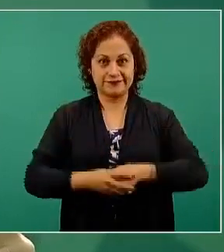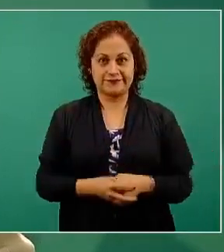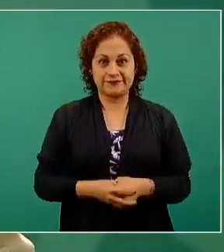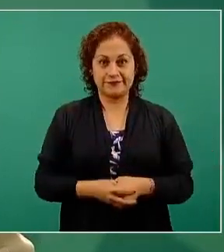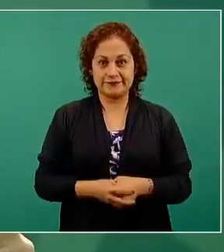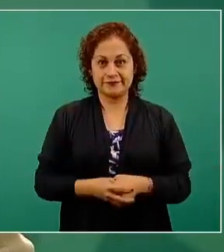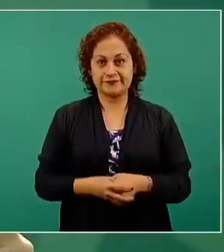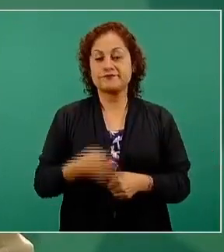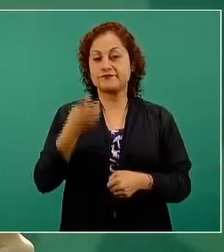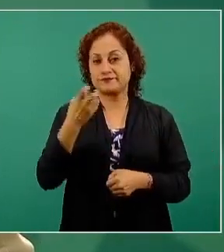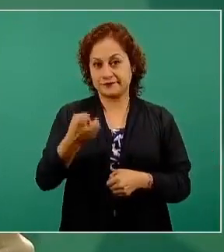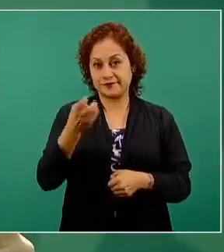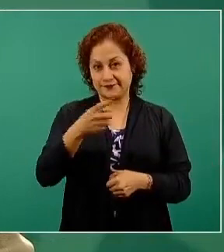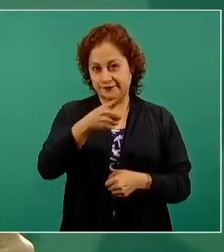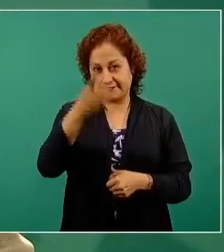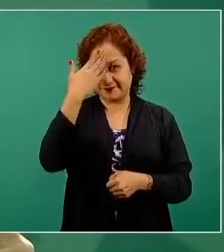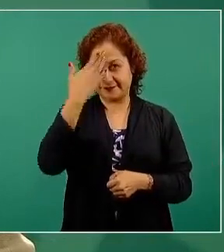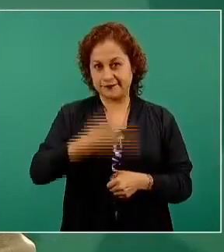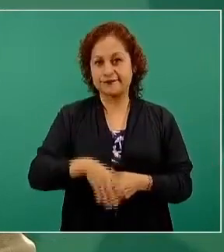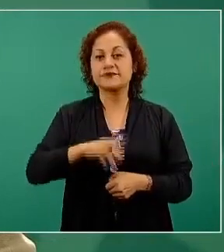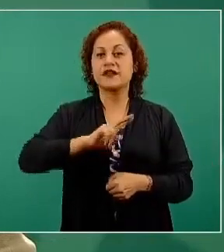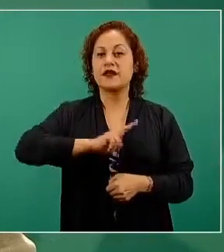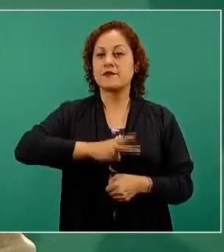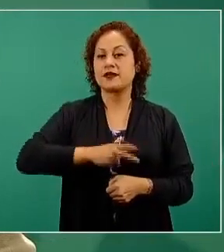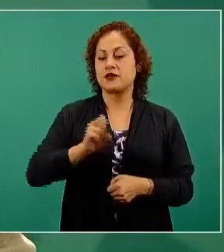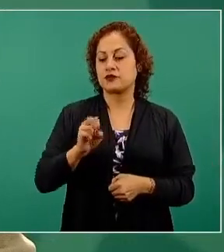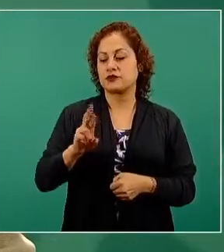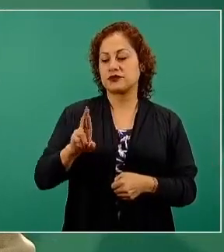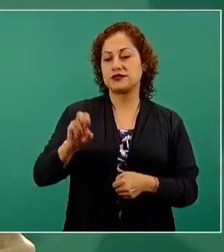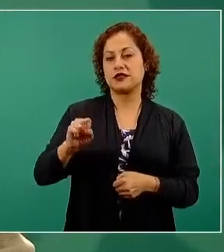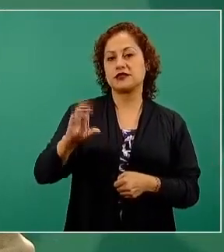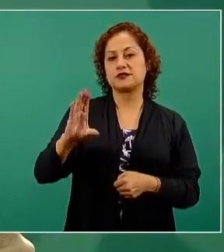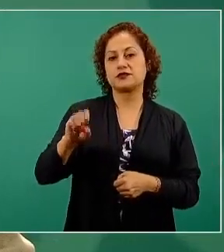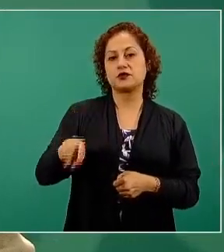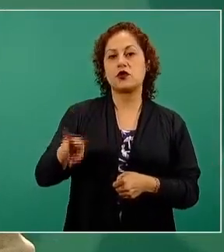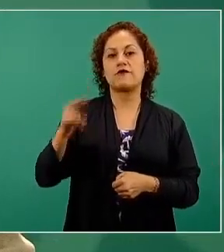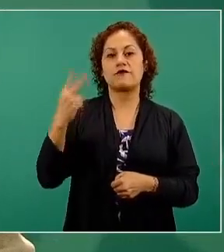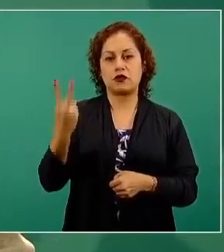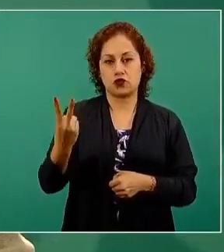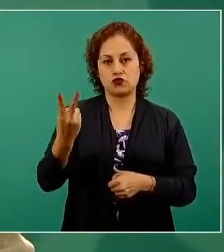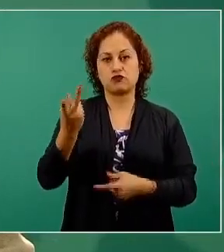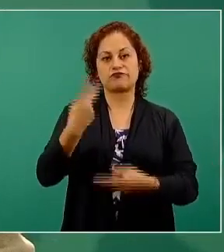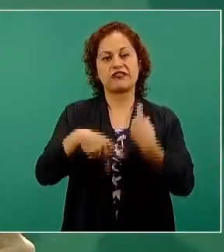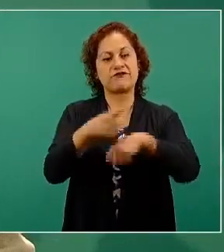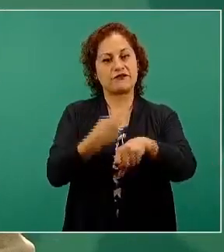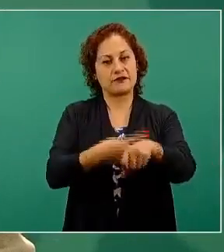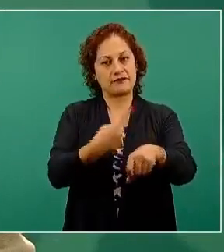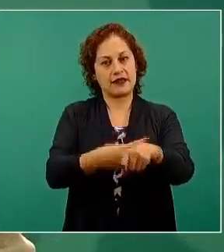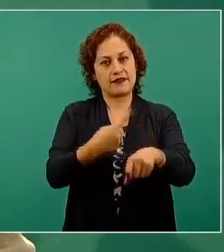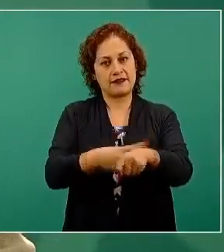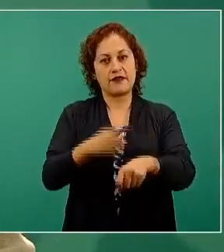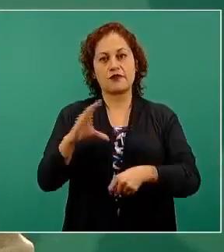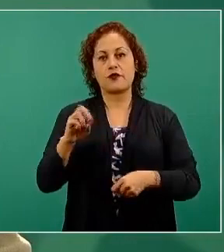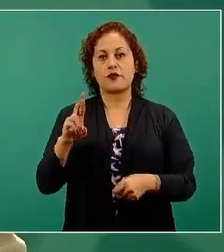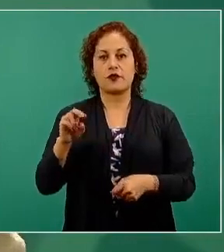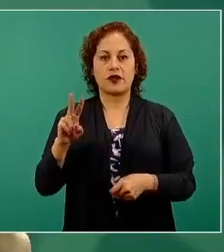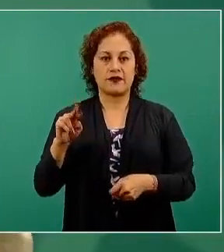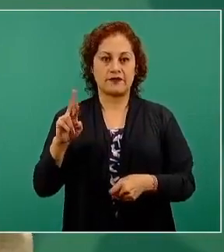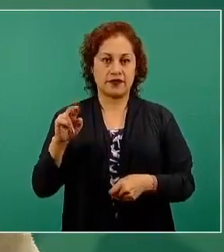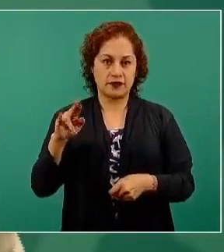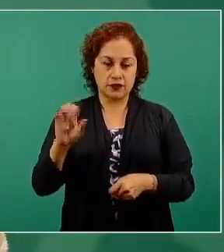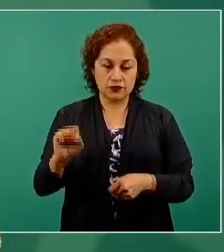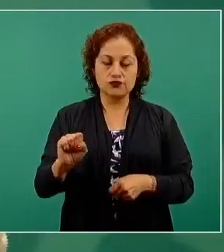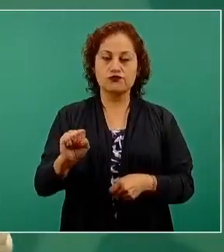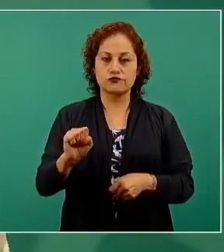la enfermedad causada por el virus SARS-CoV-2, y que desde este año también hemos juntado también con el